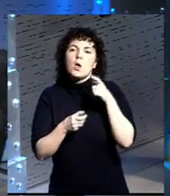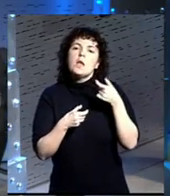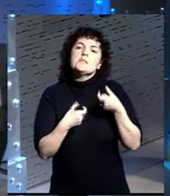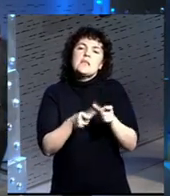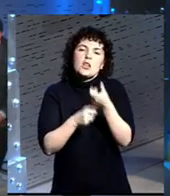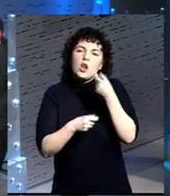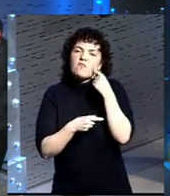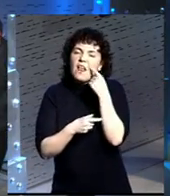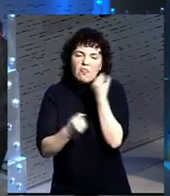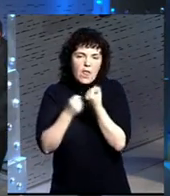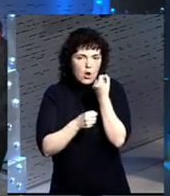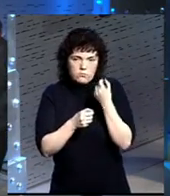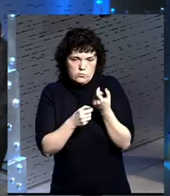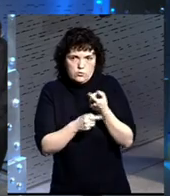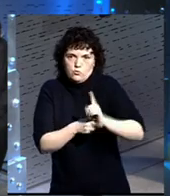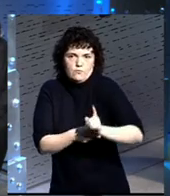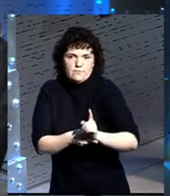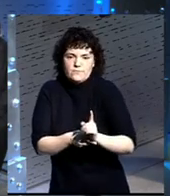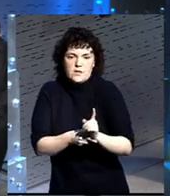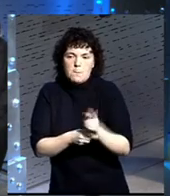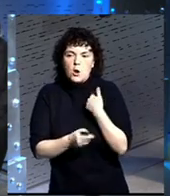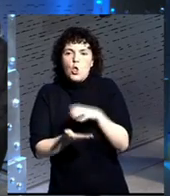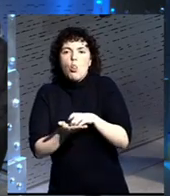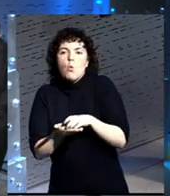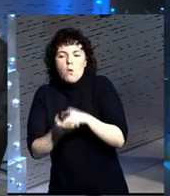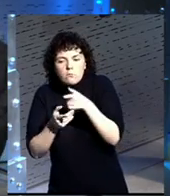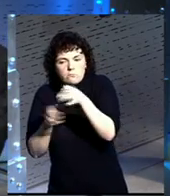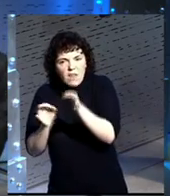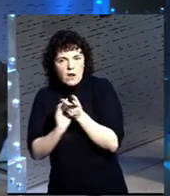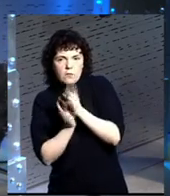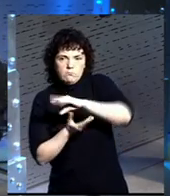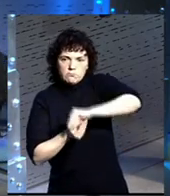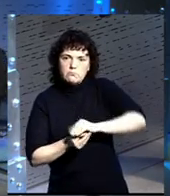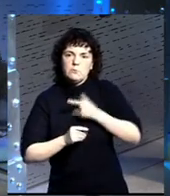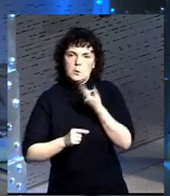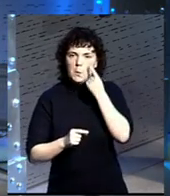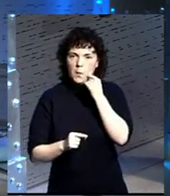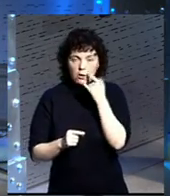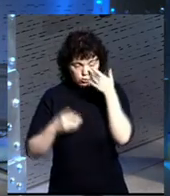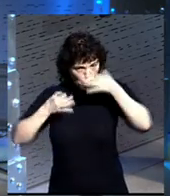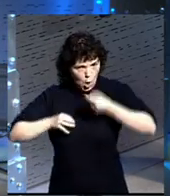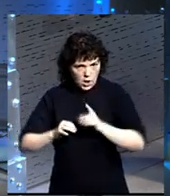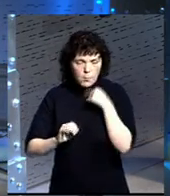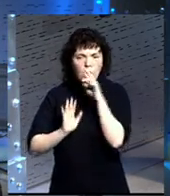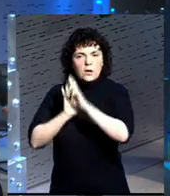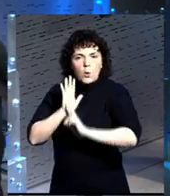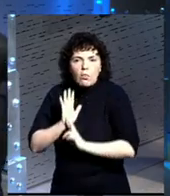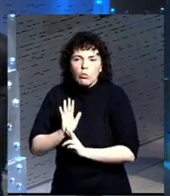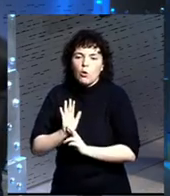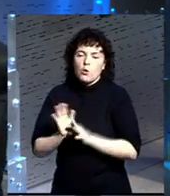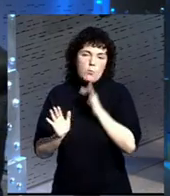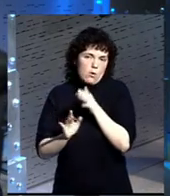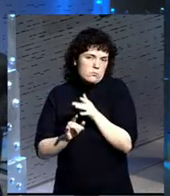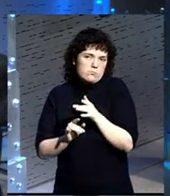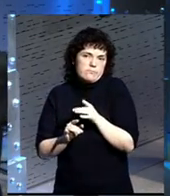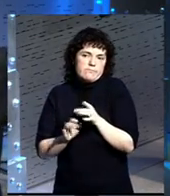es realidad. Lo que pasa es que yo dudo que se vayan a convertir en bancos. Eso no creo, por toda la regulación, por toda la implicación que va a tener.